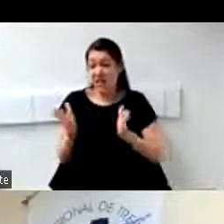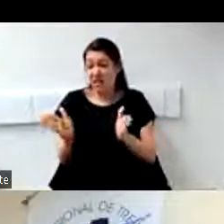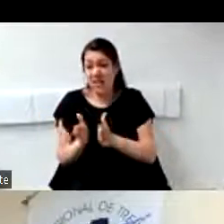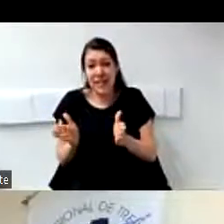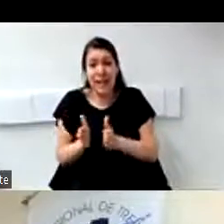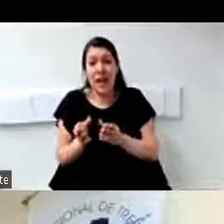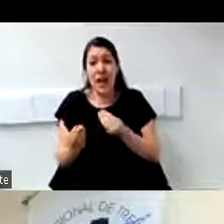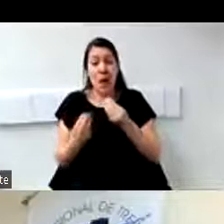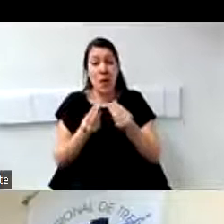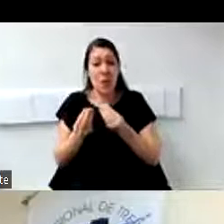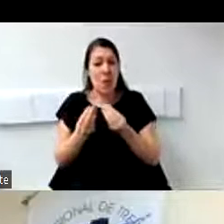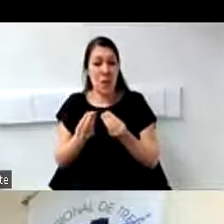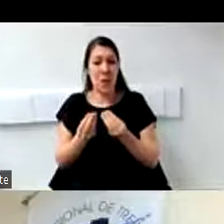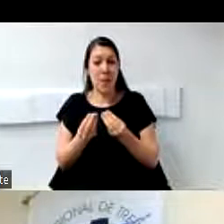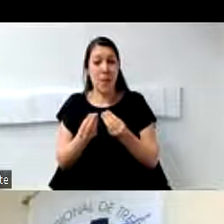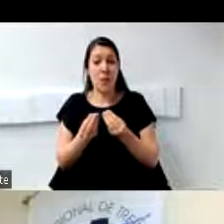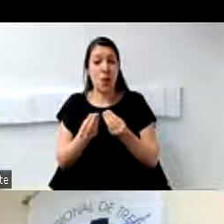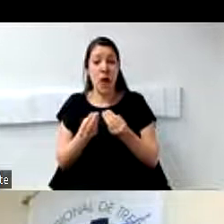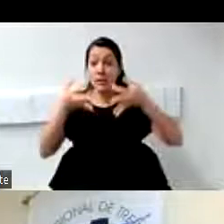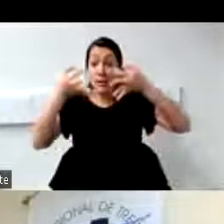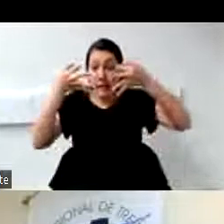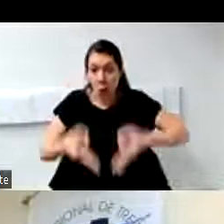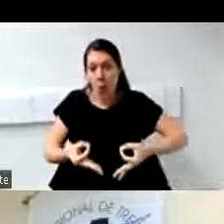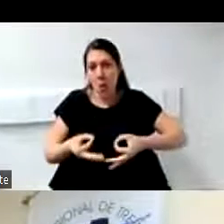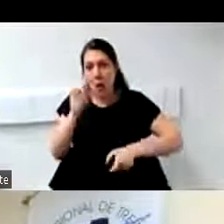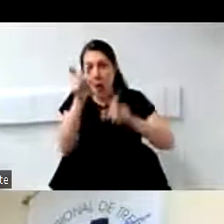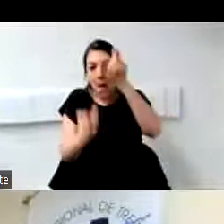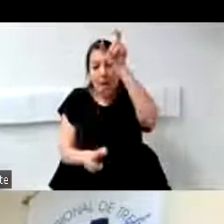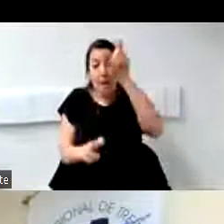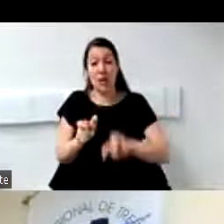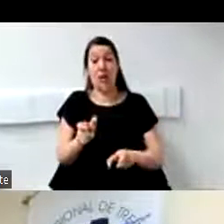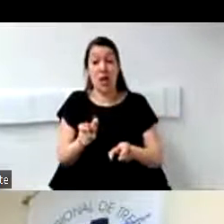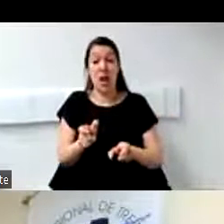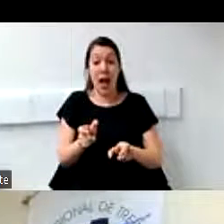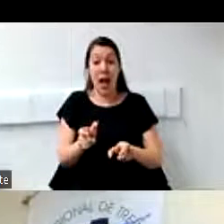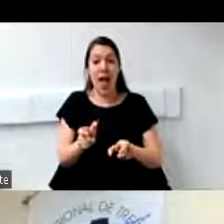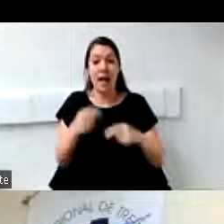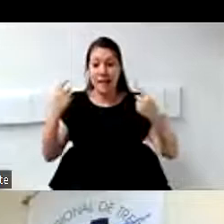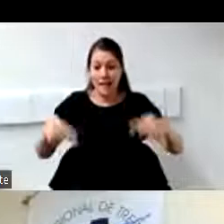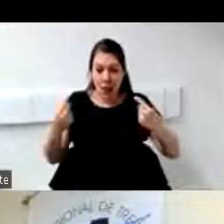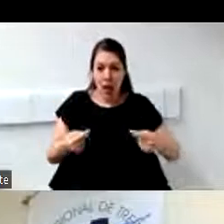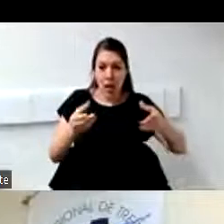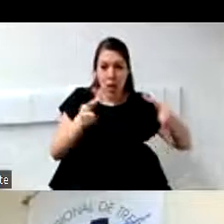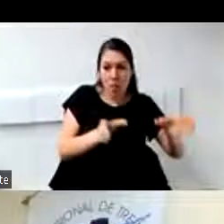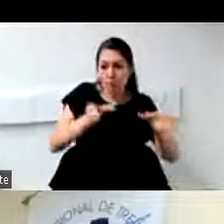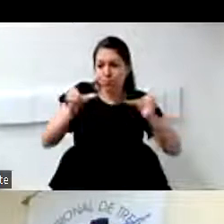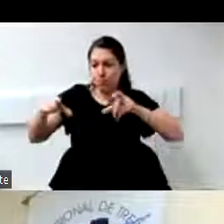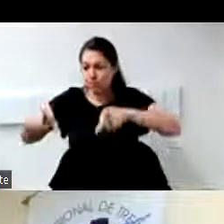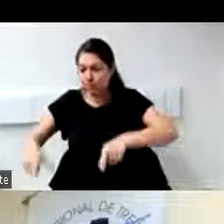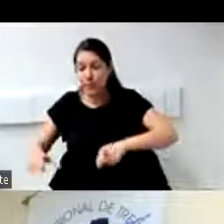para, digamos, seguridad para poner a un paciente que esté en silla de ruedas. En nuestros baños